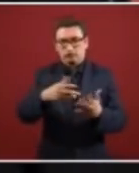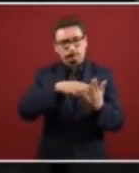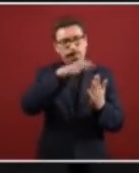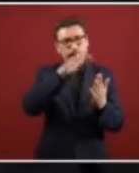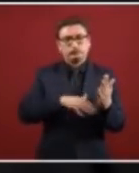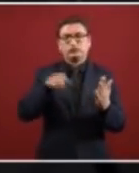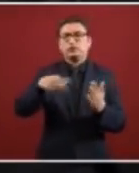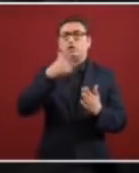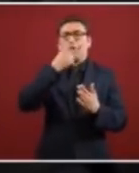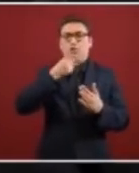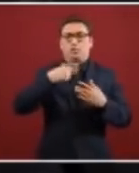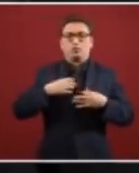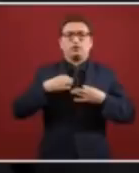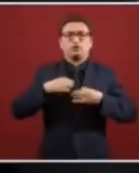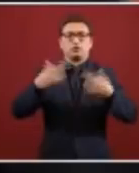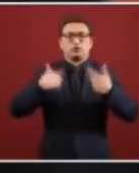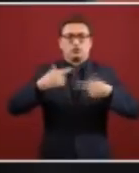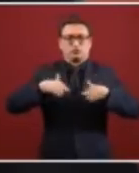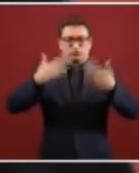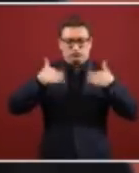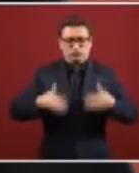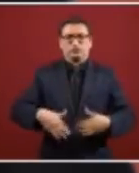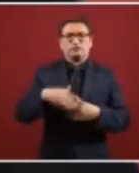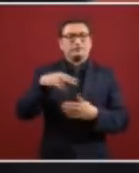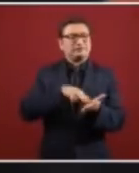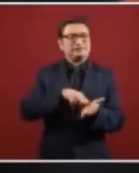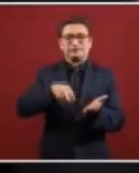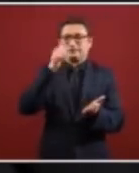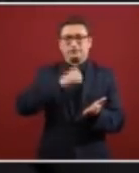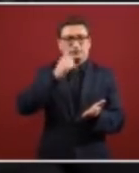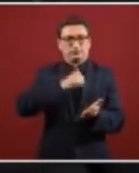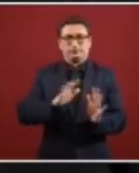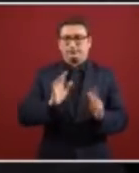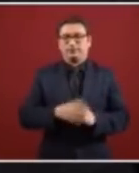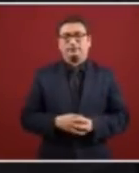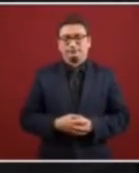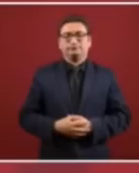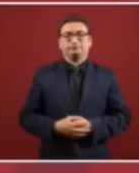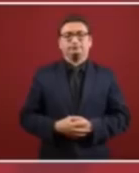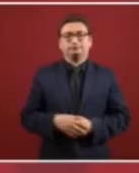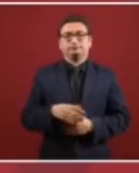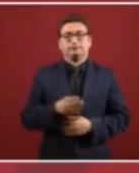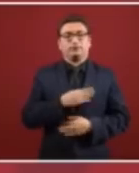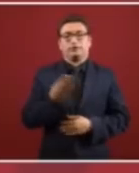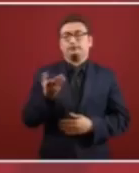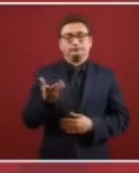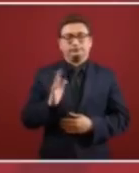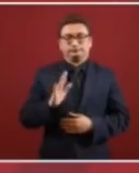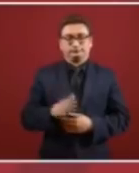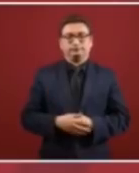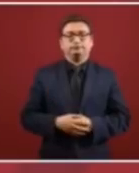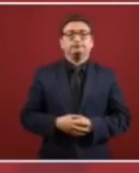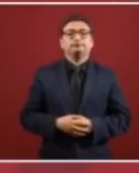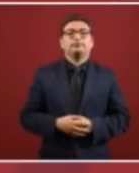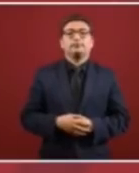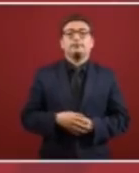el hombre vestido de negro, el hombre siempre vestido de negro. Bueno, pero